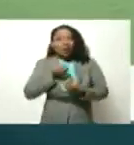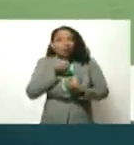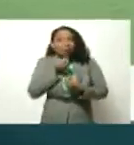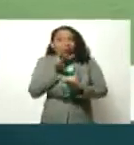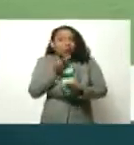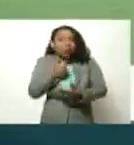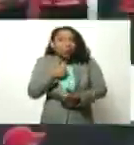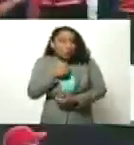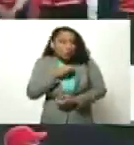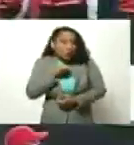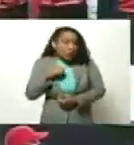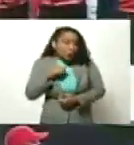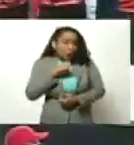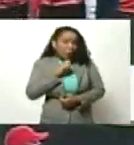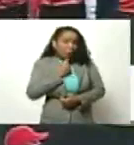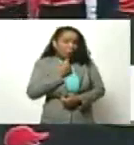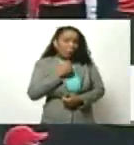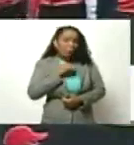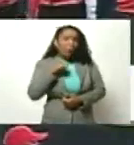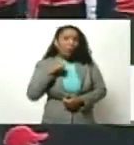intimidades aquí van